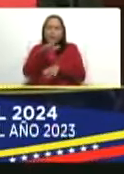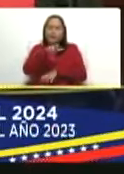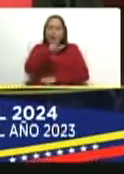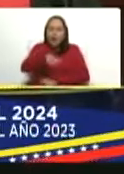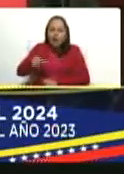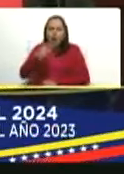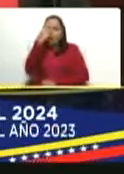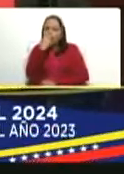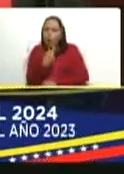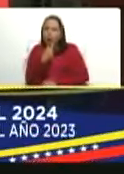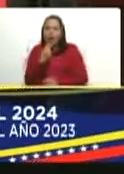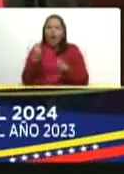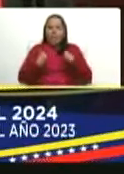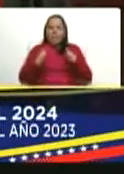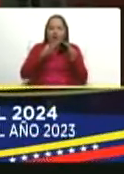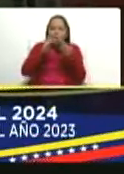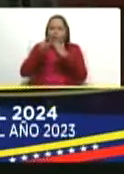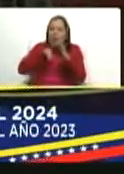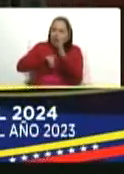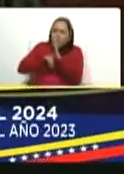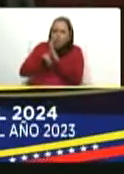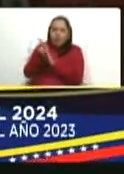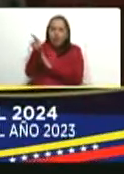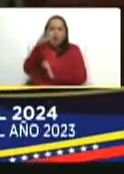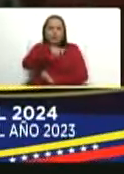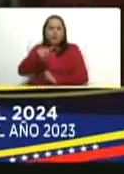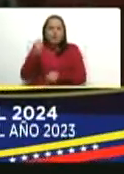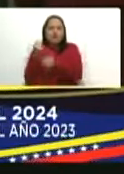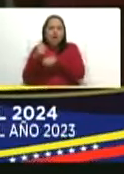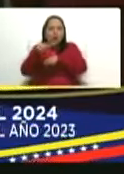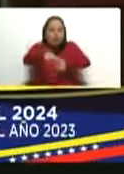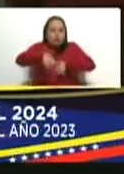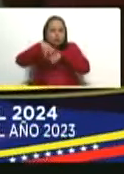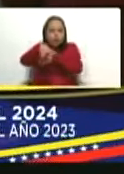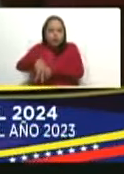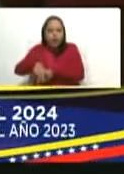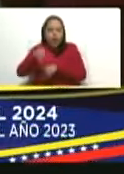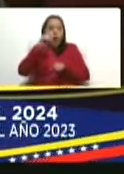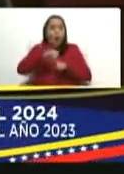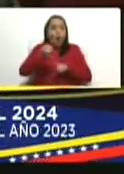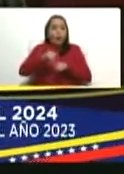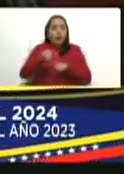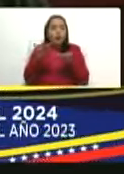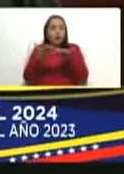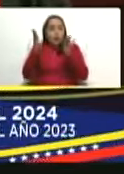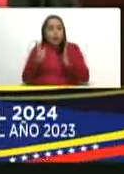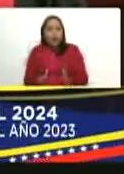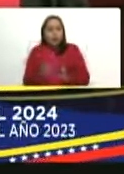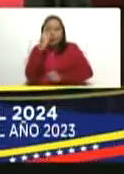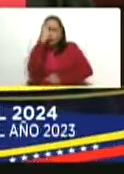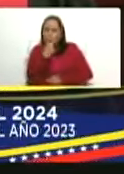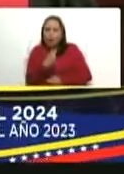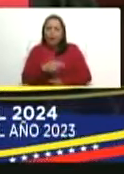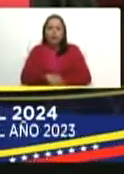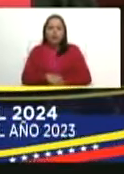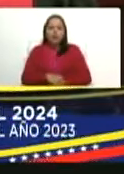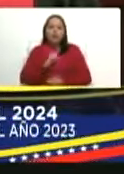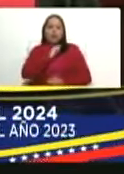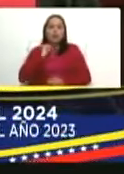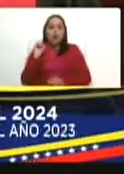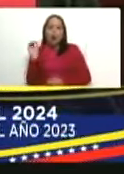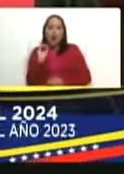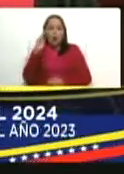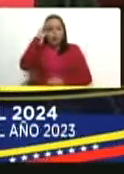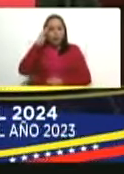los habitantes de los barrios, los campesinos, la clase obrera, los estudiantes pobres, los curas y los